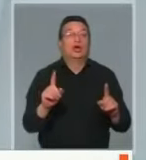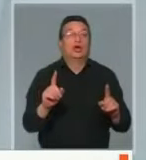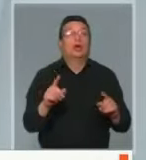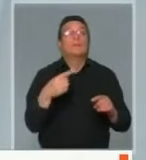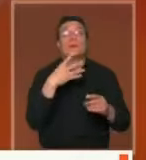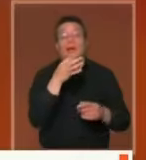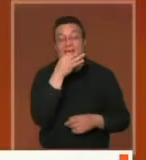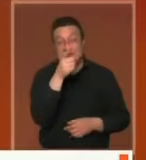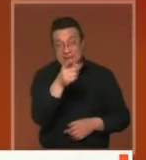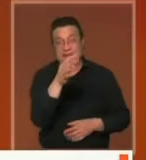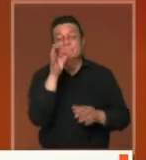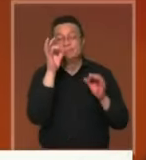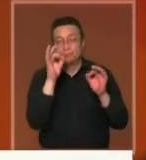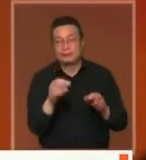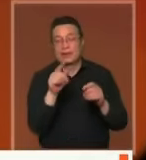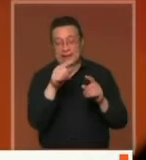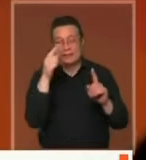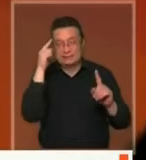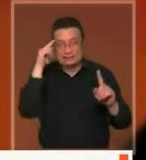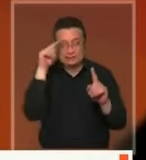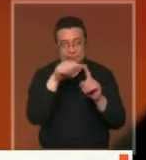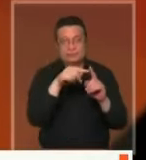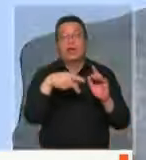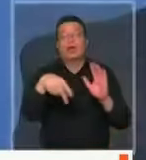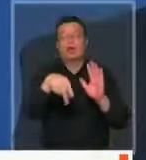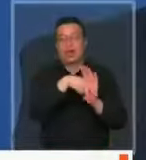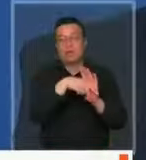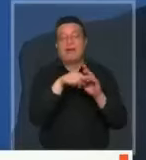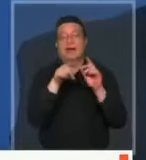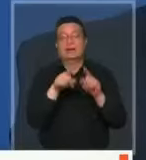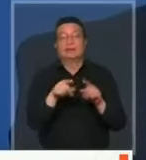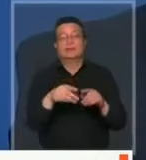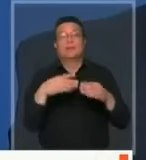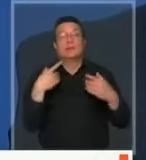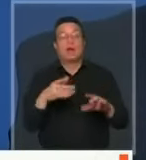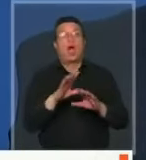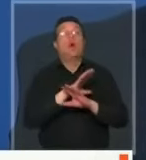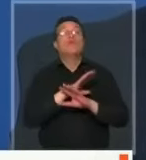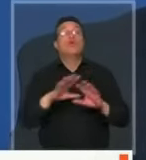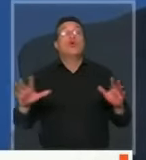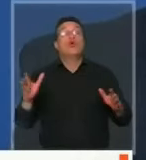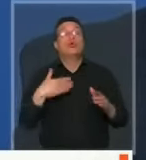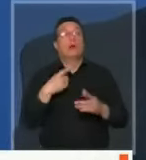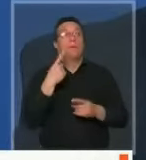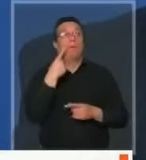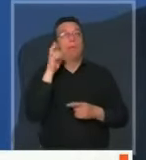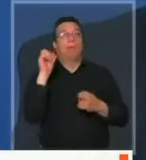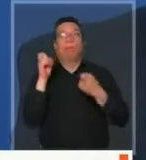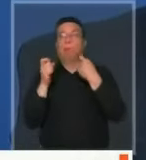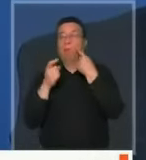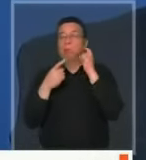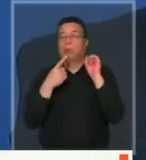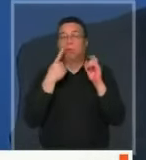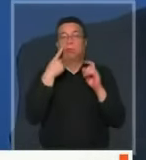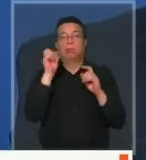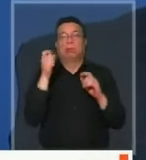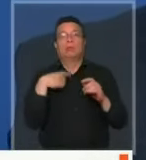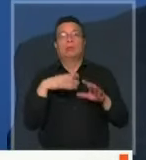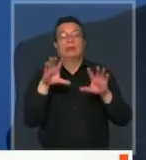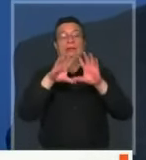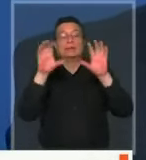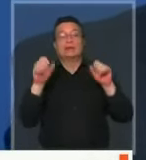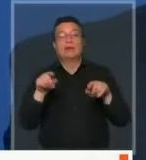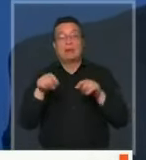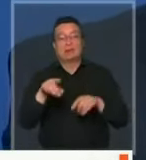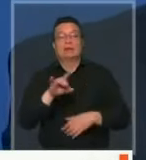es justamente el objetivo de la normativa. Se están eludiendo los sistemas que tiene hoy día